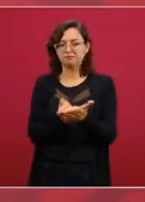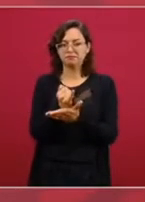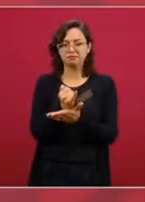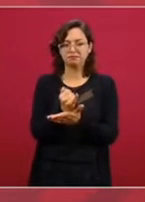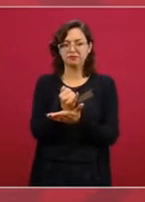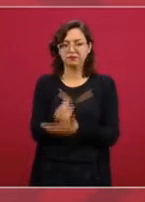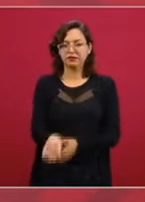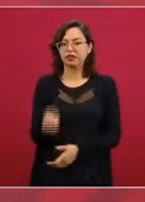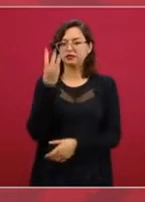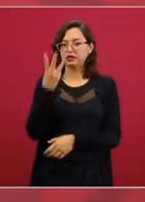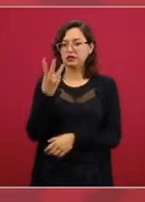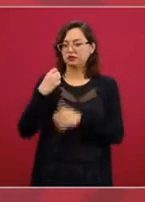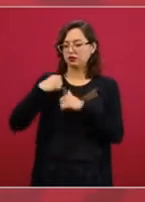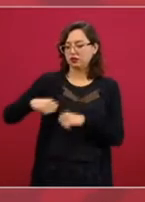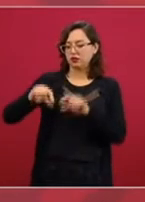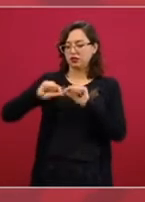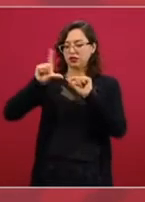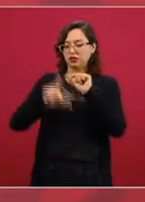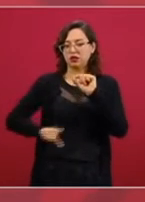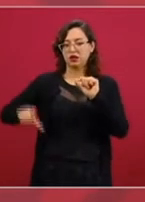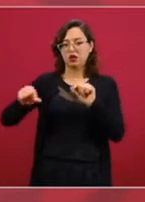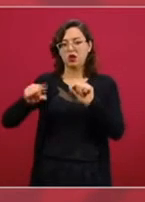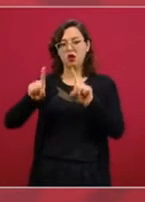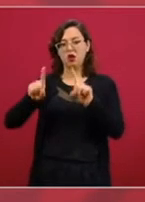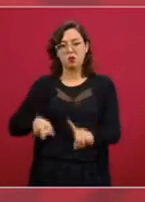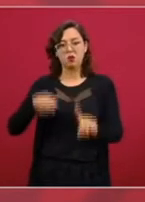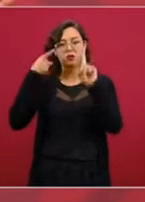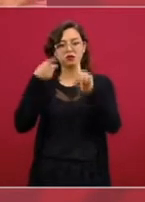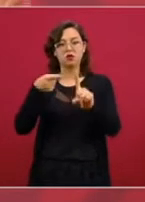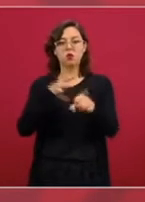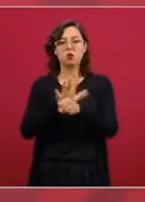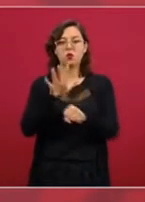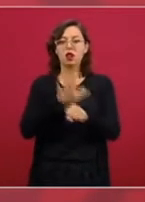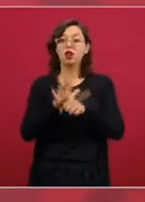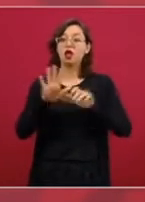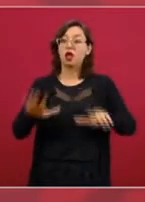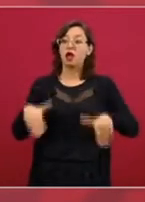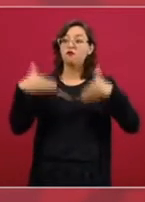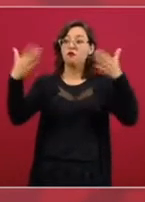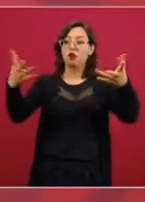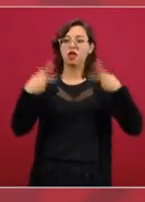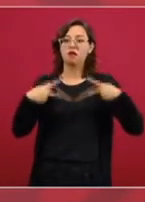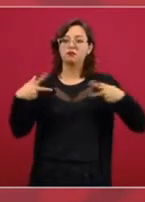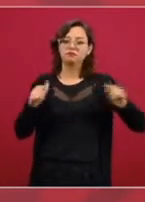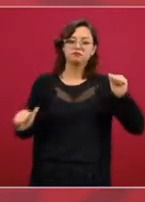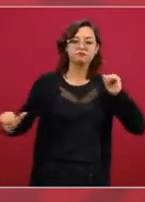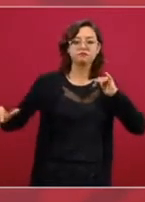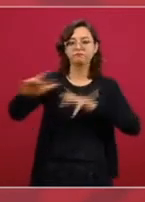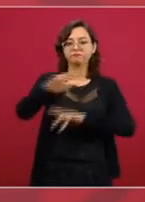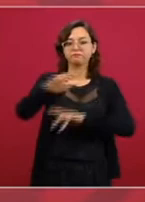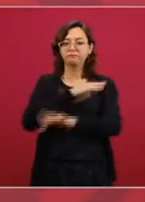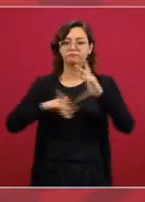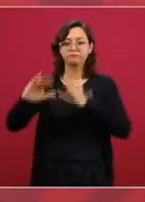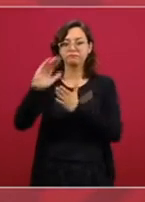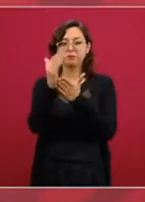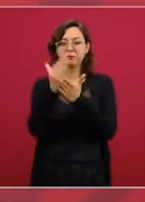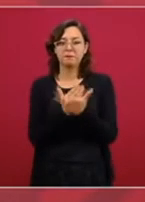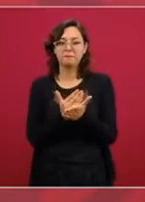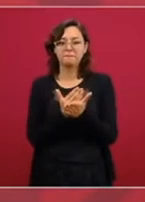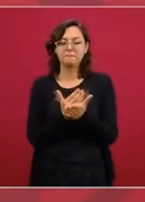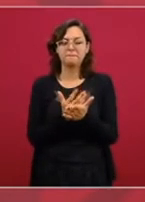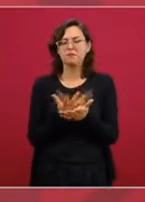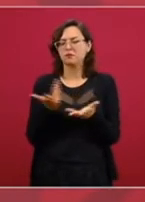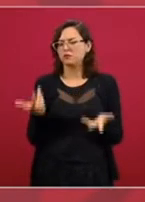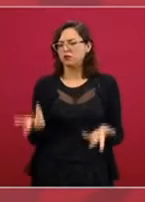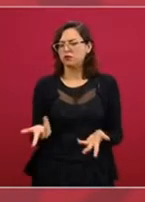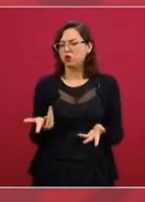autoridades nacionales, tienen como propósito reducir la movilidad en el espacio público. Esto ha quedado claro. Ahora, ¿cuál es el mecanismo de